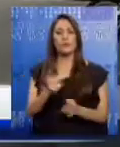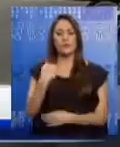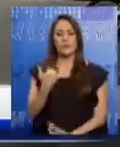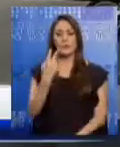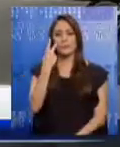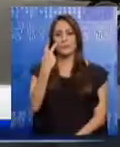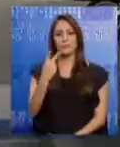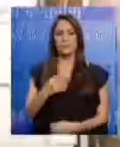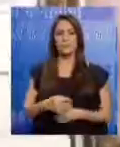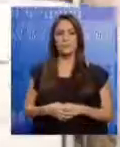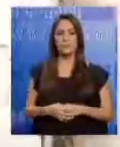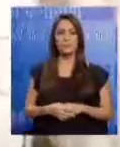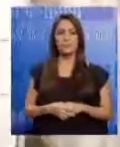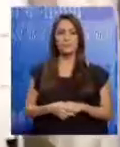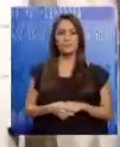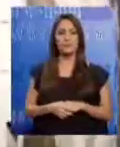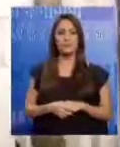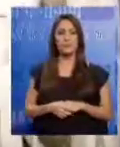Veamos.